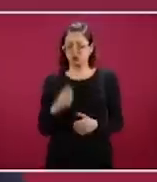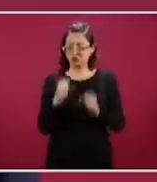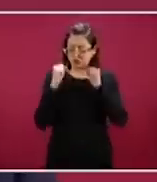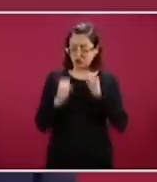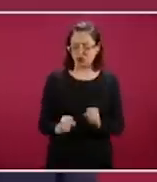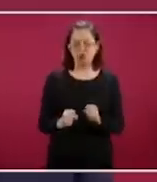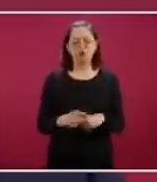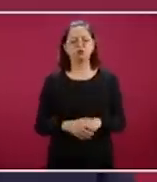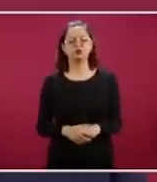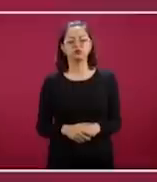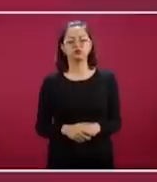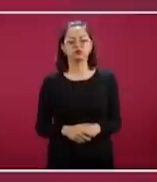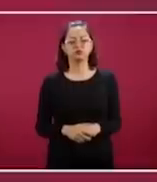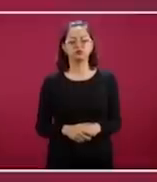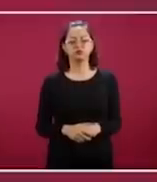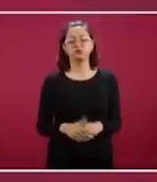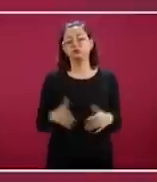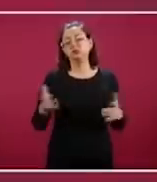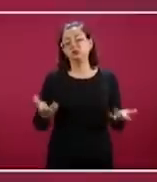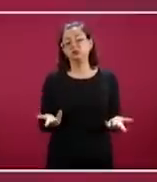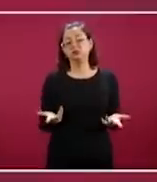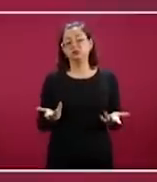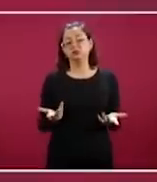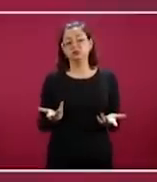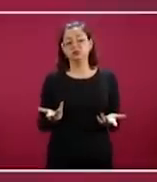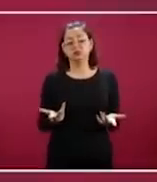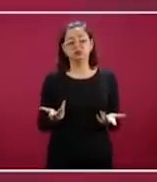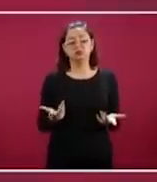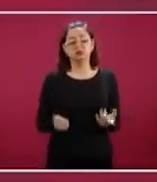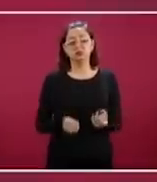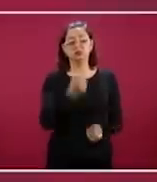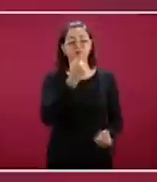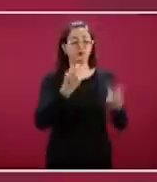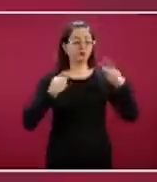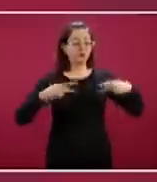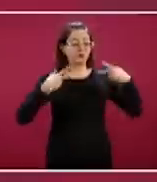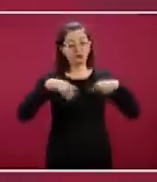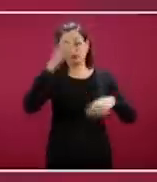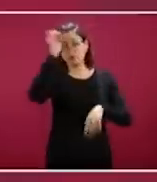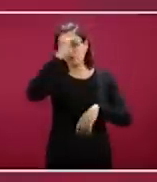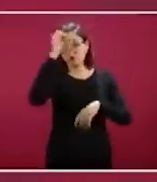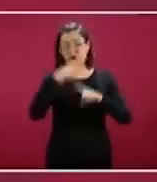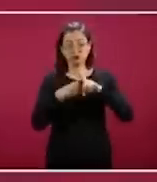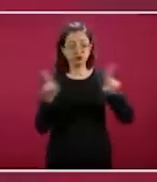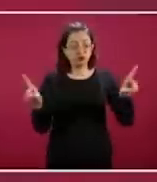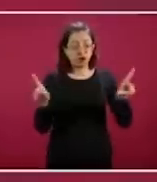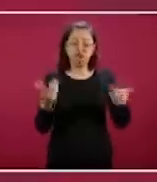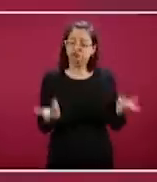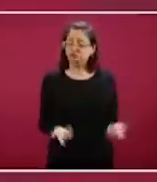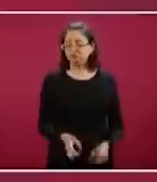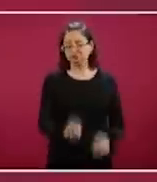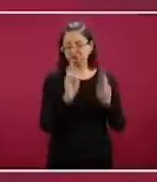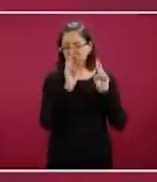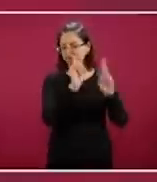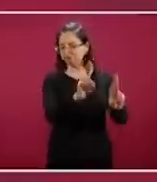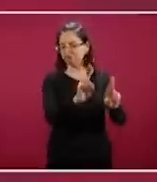Entonces, hay quienes opinan distinto, los respetamos,